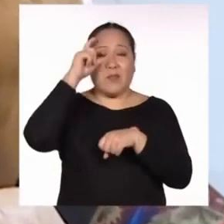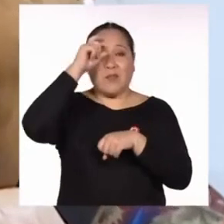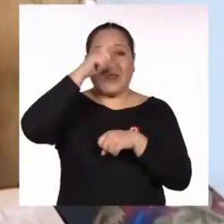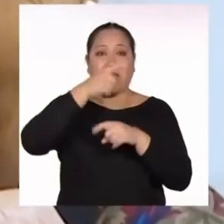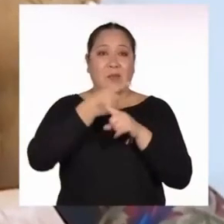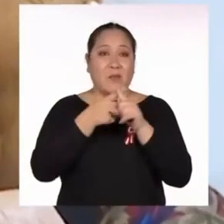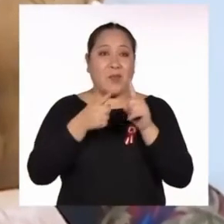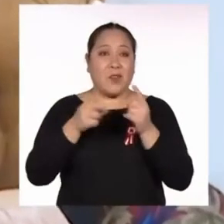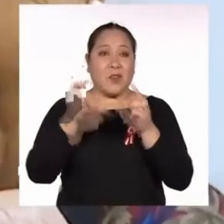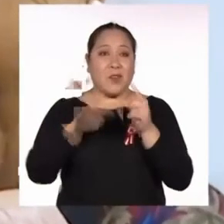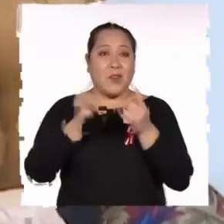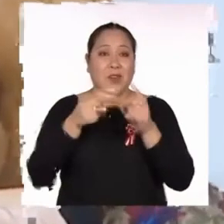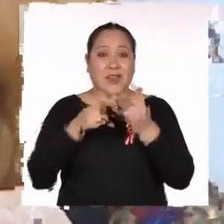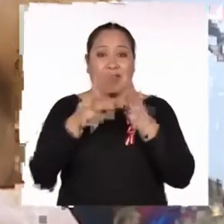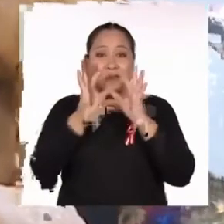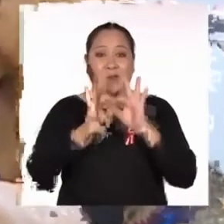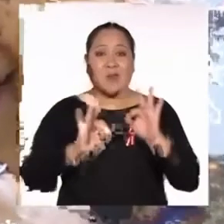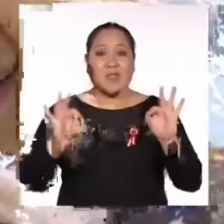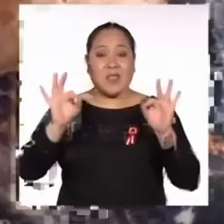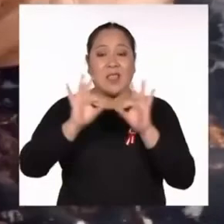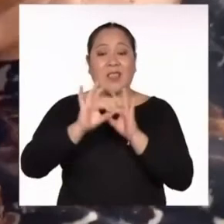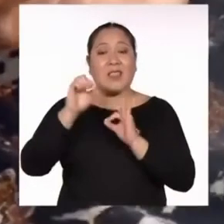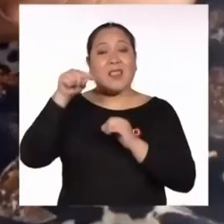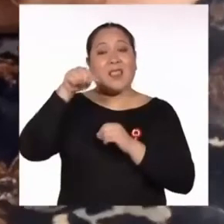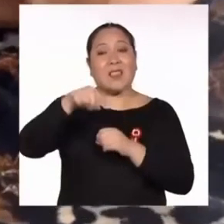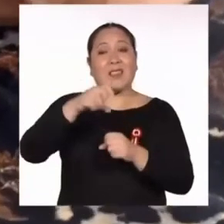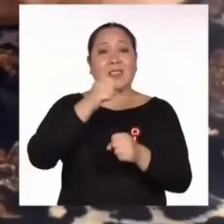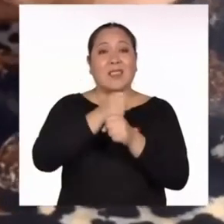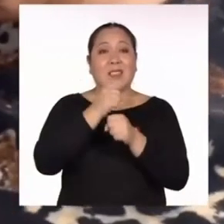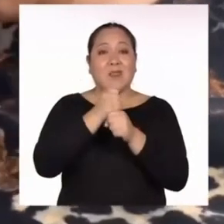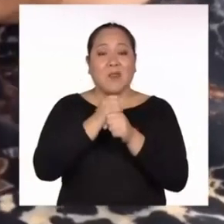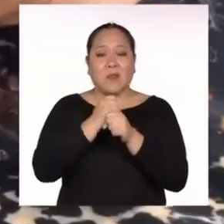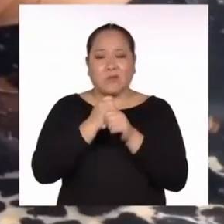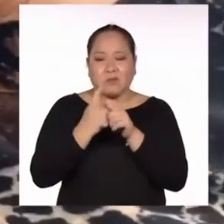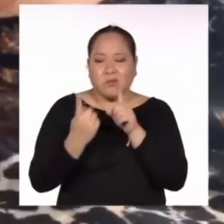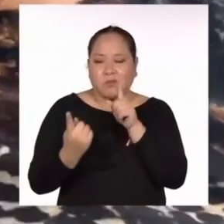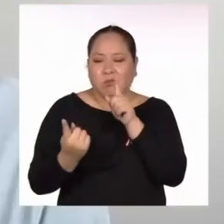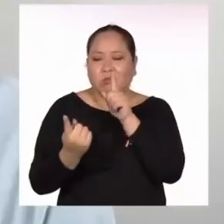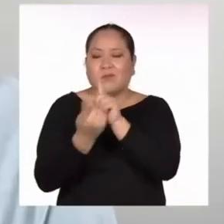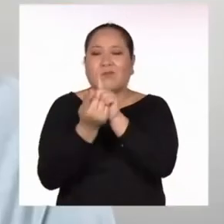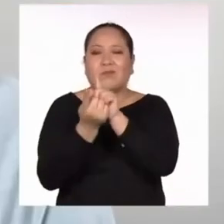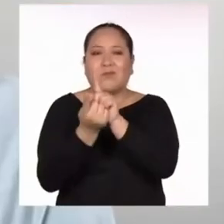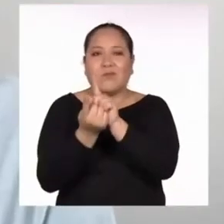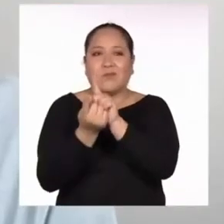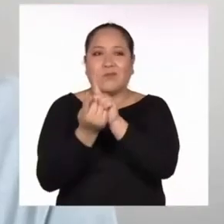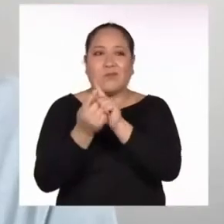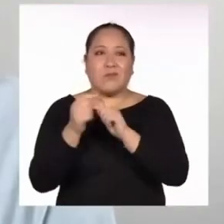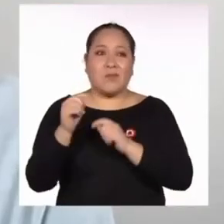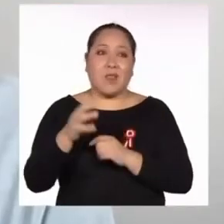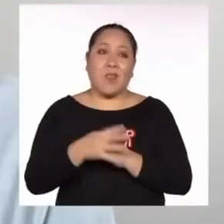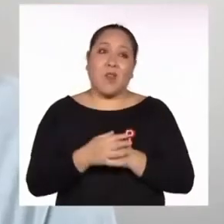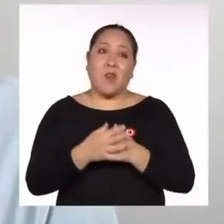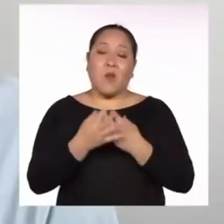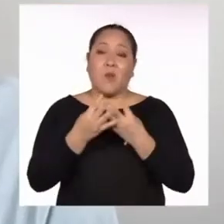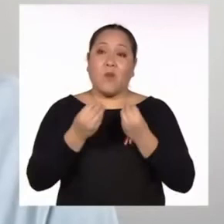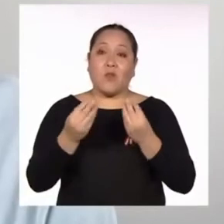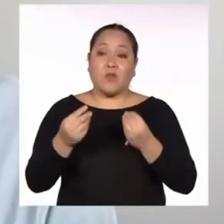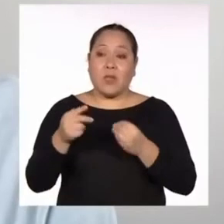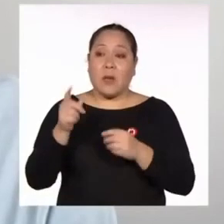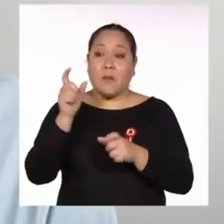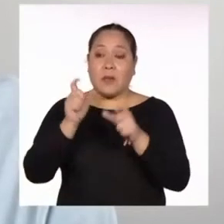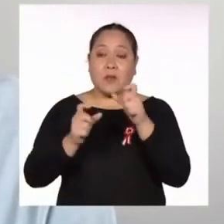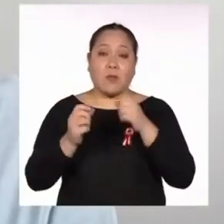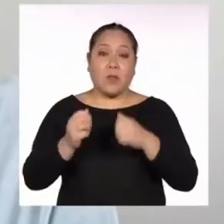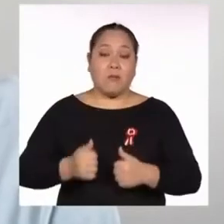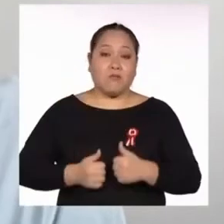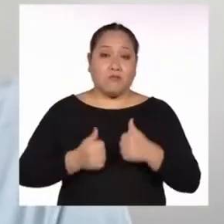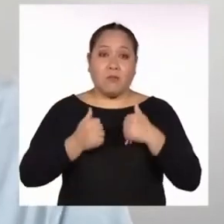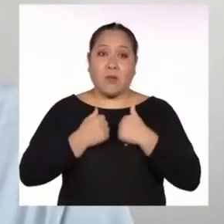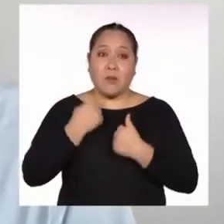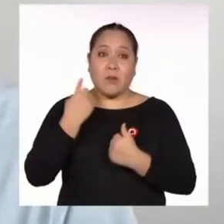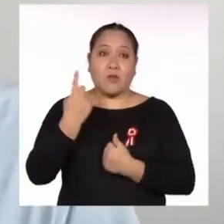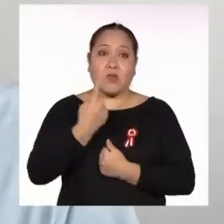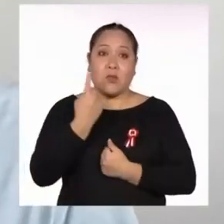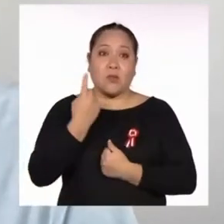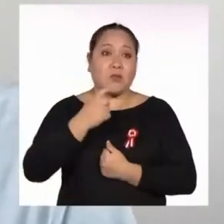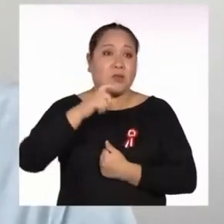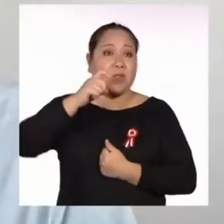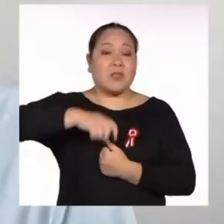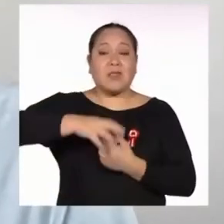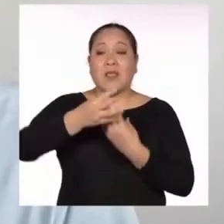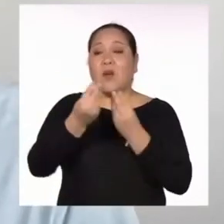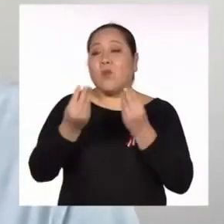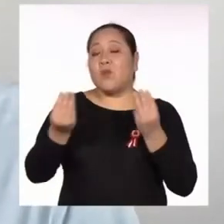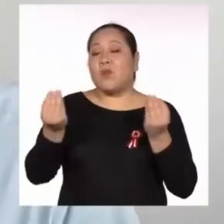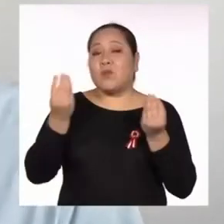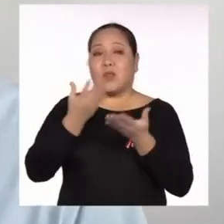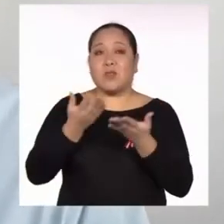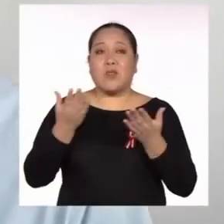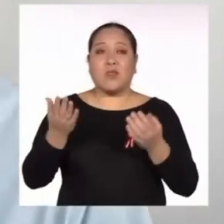de esta labor es que hemos podido estar con ellos la mayoría viven solos tienen muchas necesidades